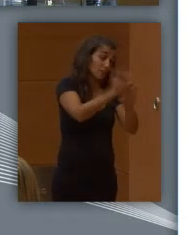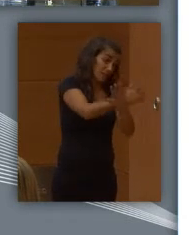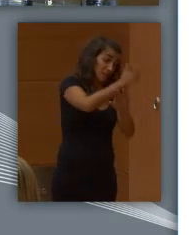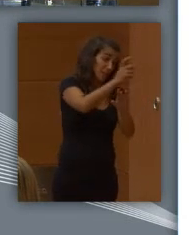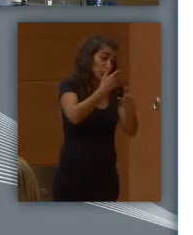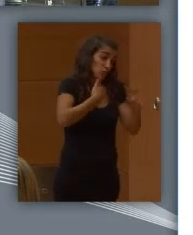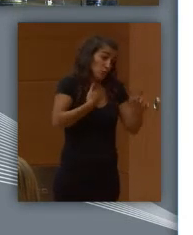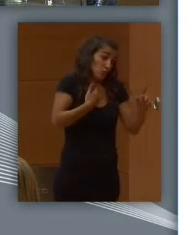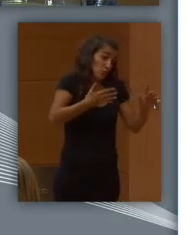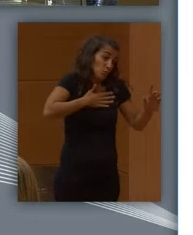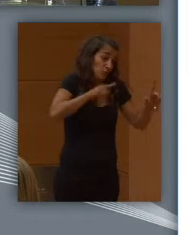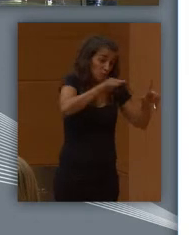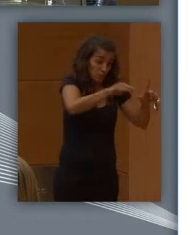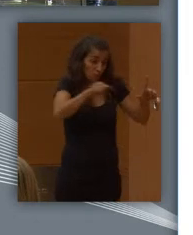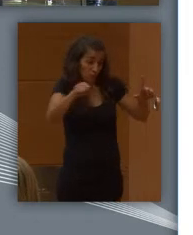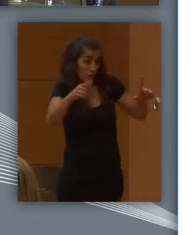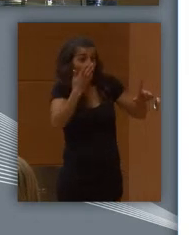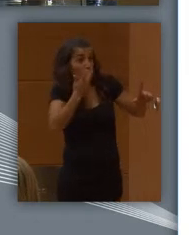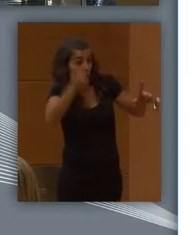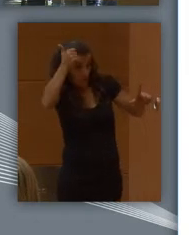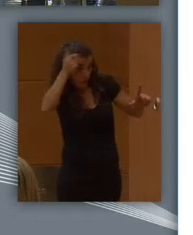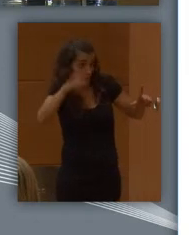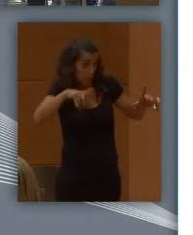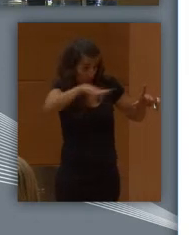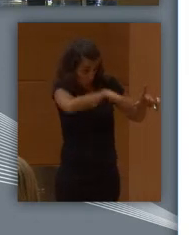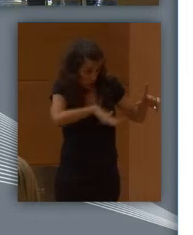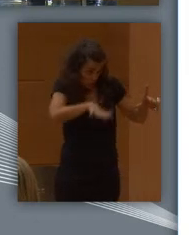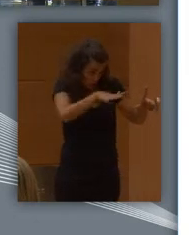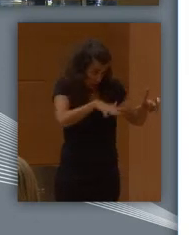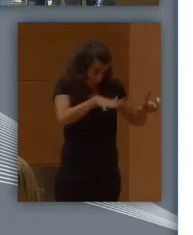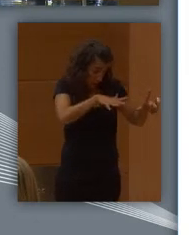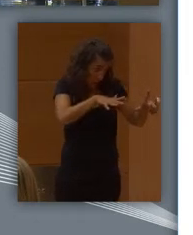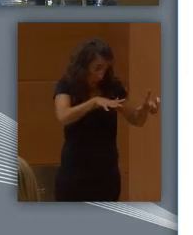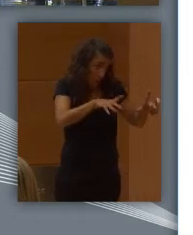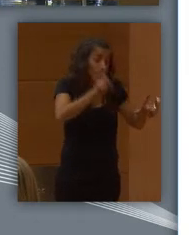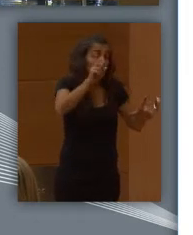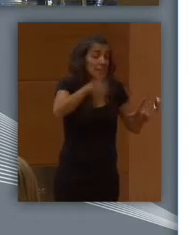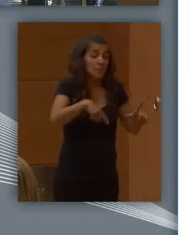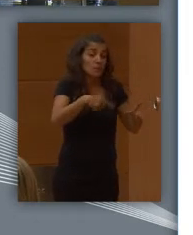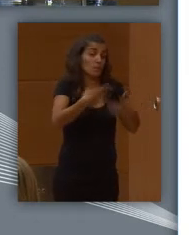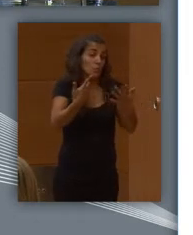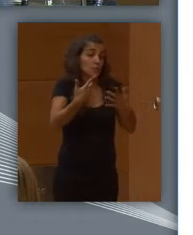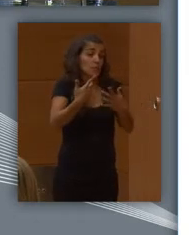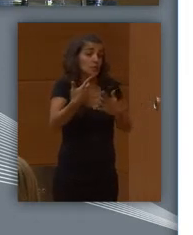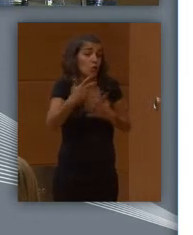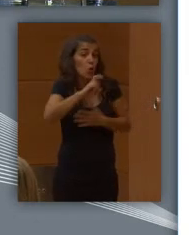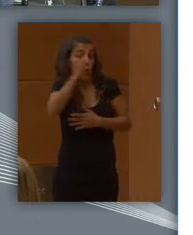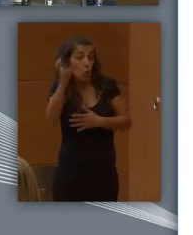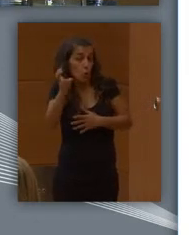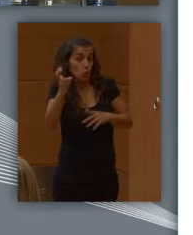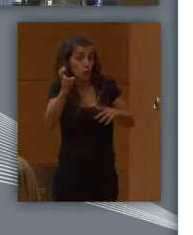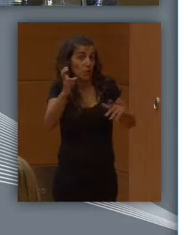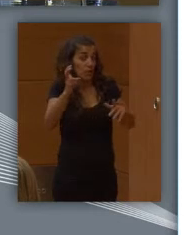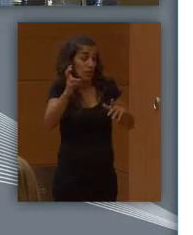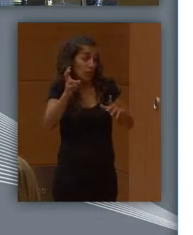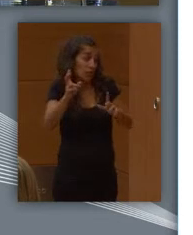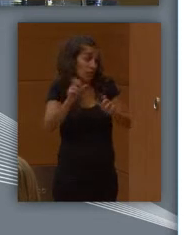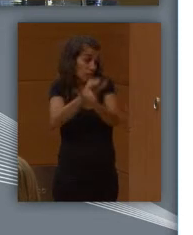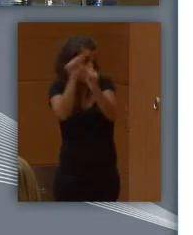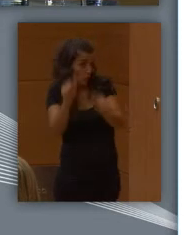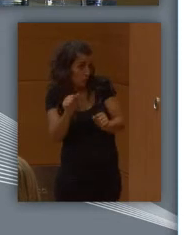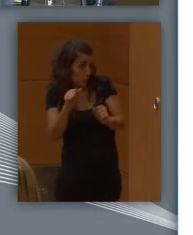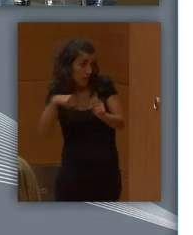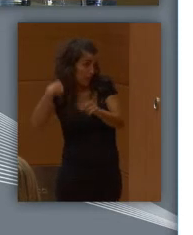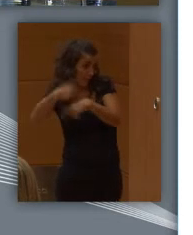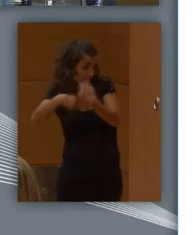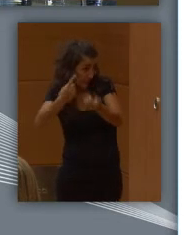la geolocalización. Y luego, pues la parte clásica que tiene cualquier app, de interacción con la